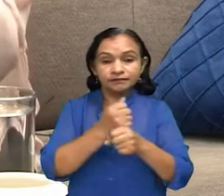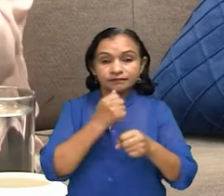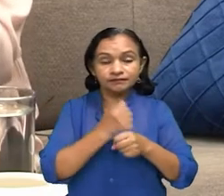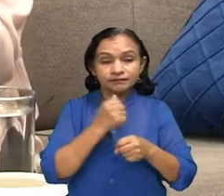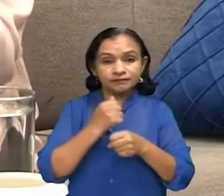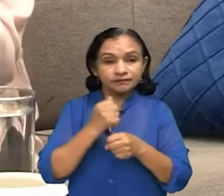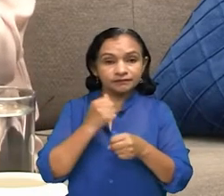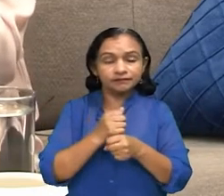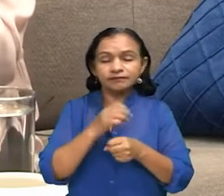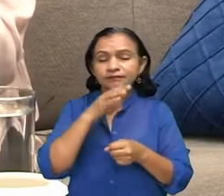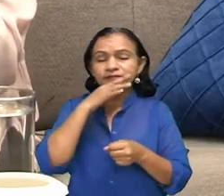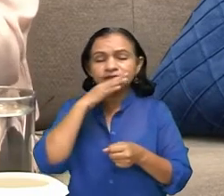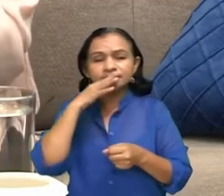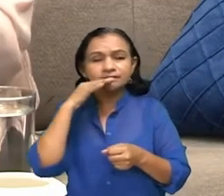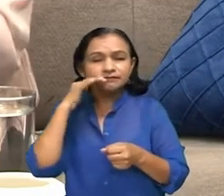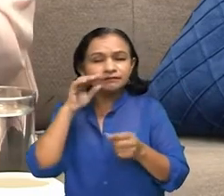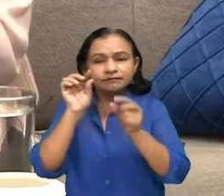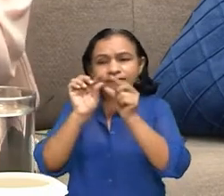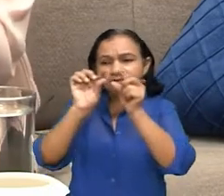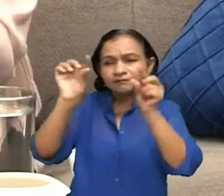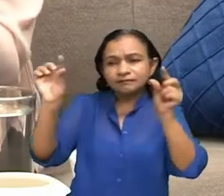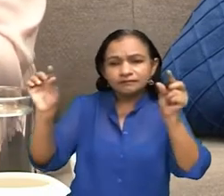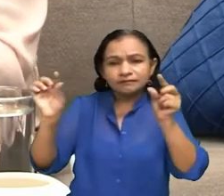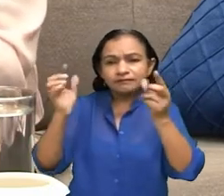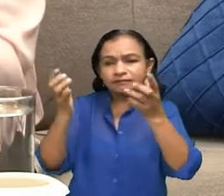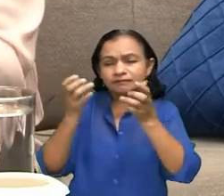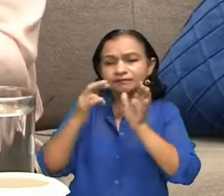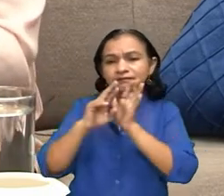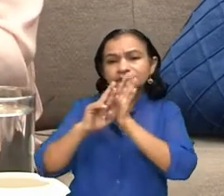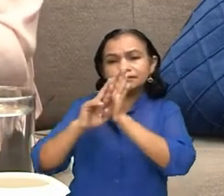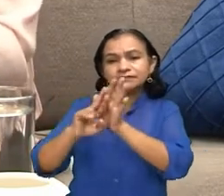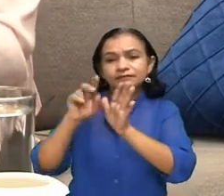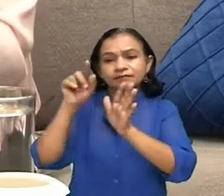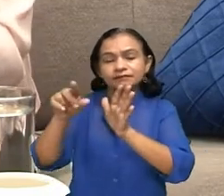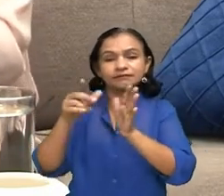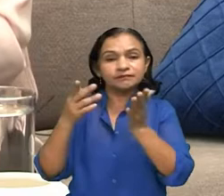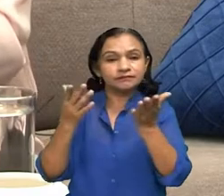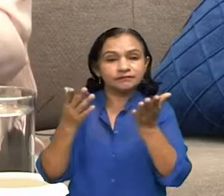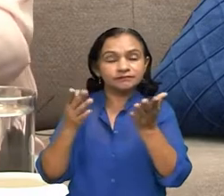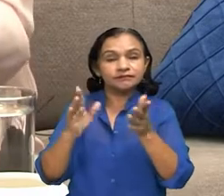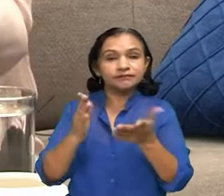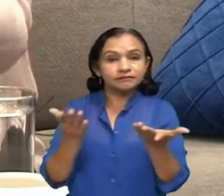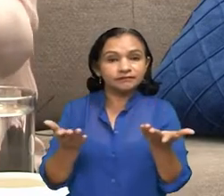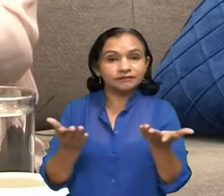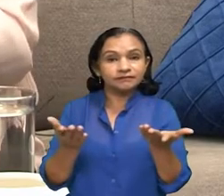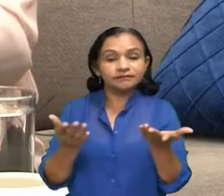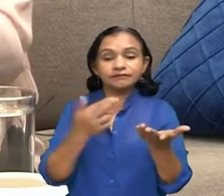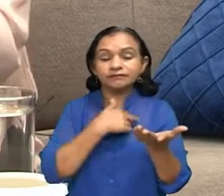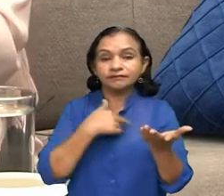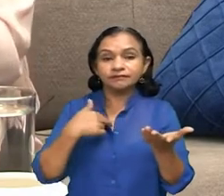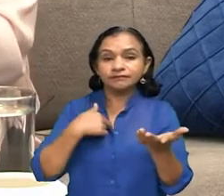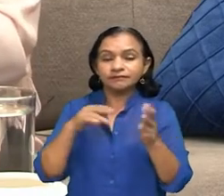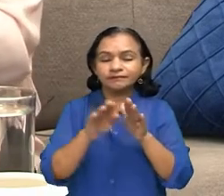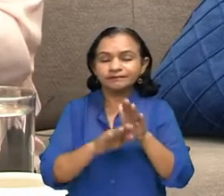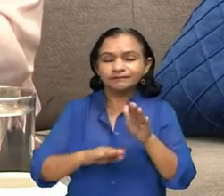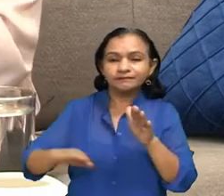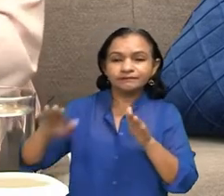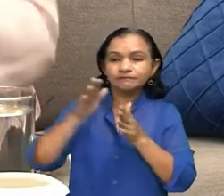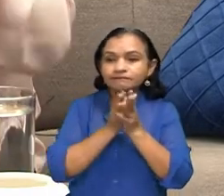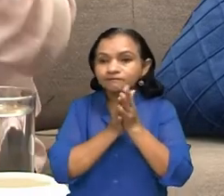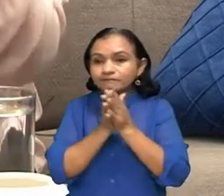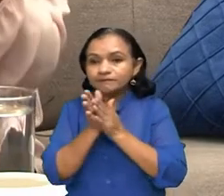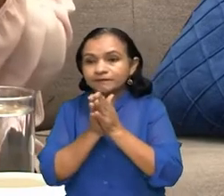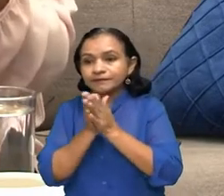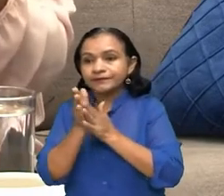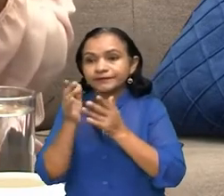qué colores les voy a poner, qué es lo que quiero representar en ese okay. cuadro. Entonces, ellos le toman más interés a eso que a la